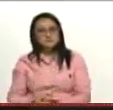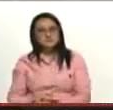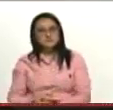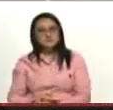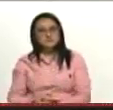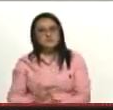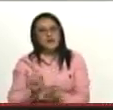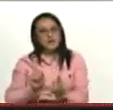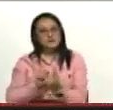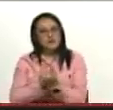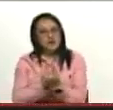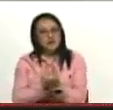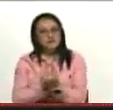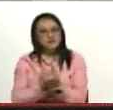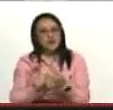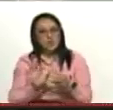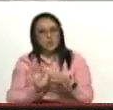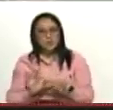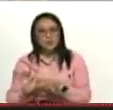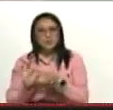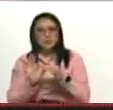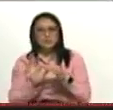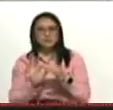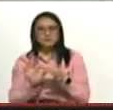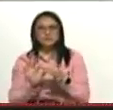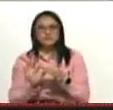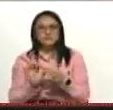acercarse en una Unión